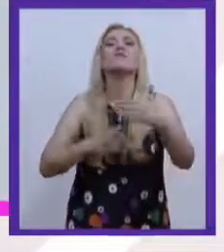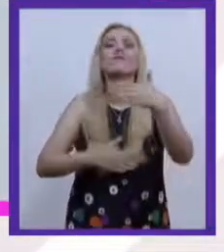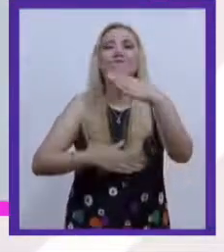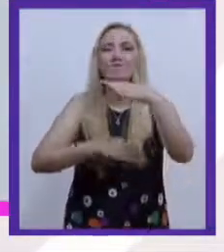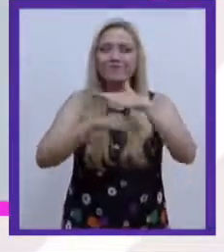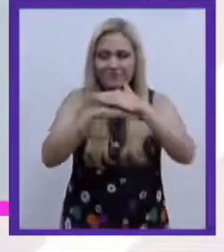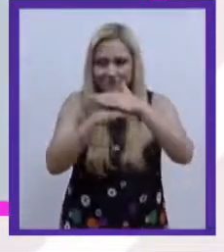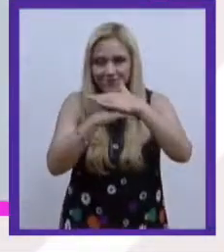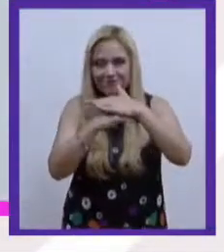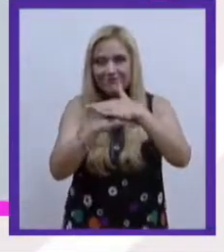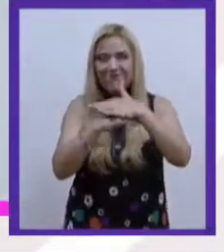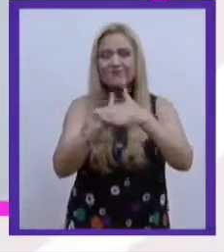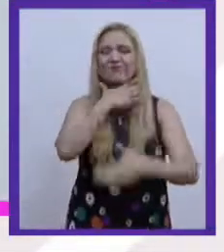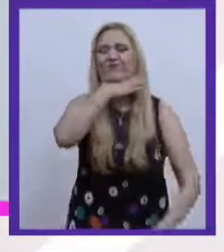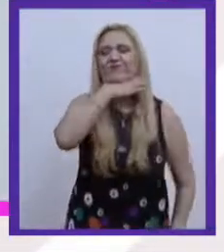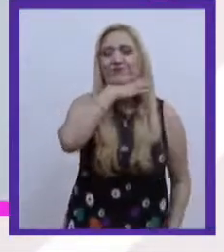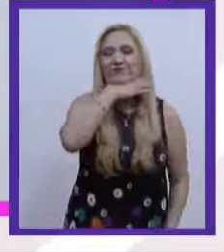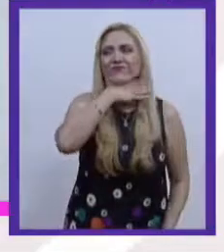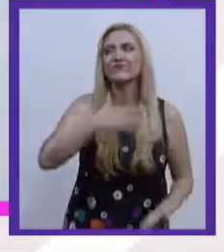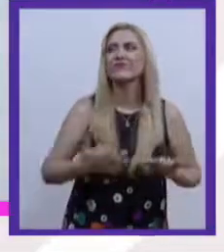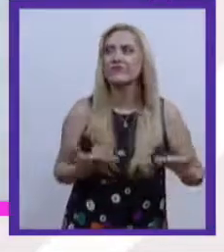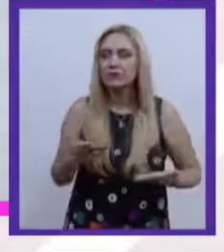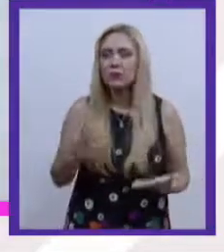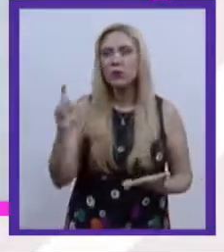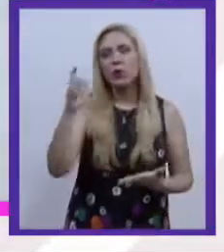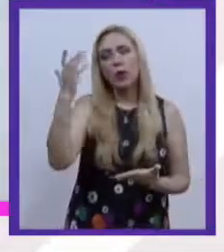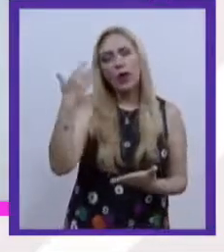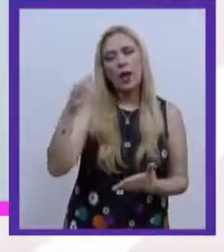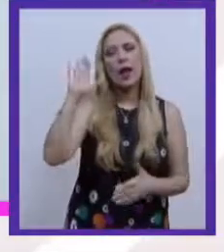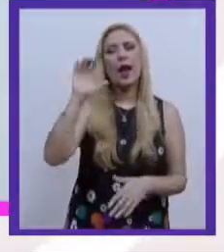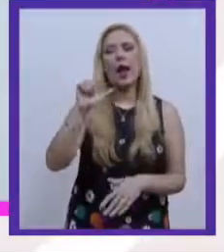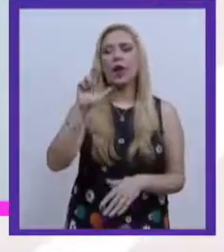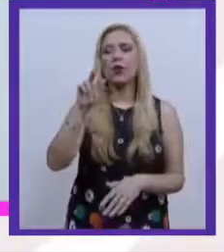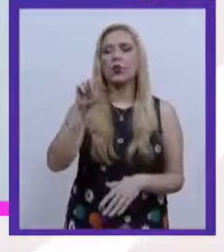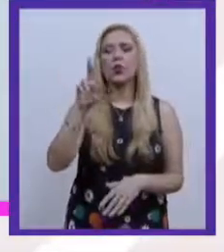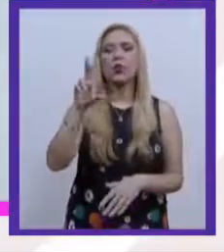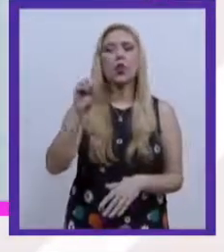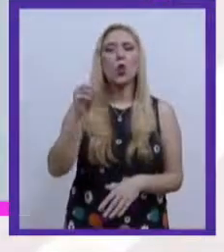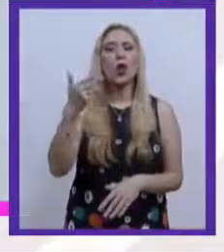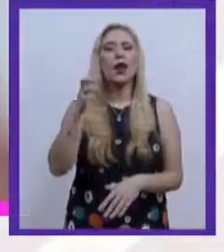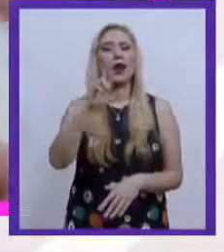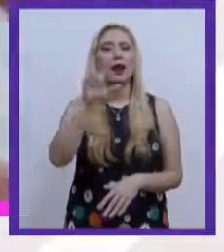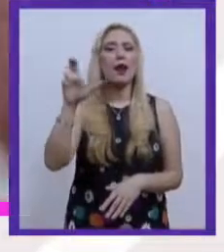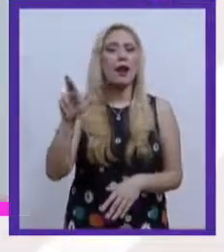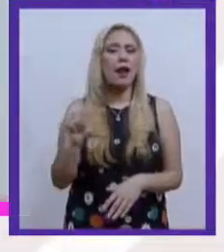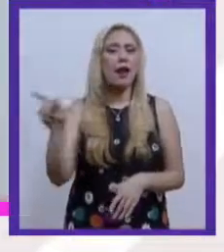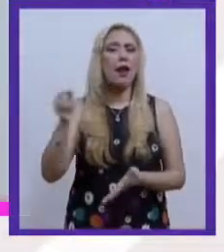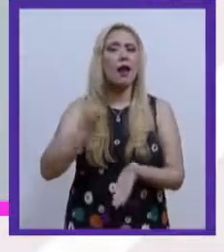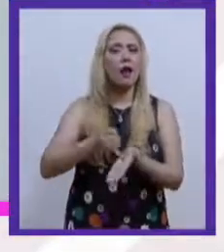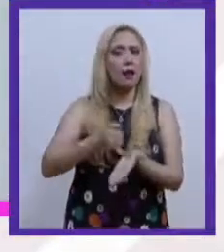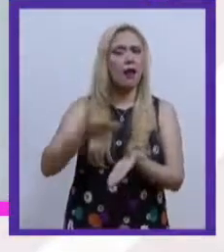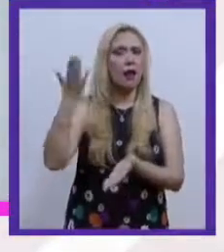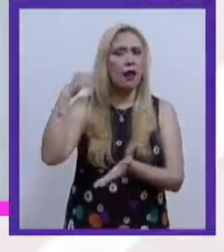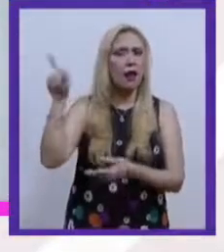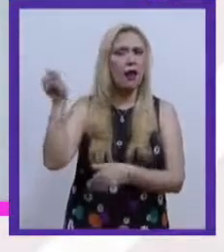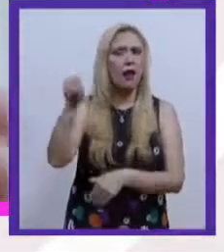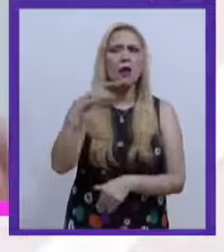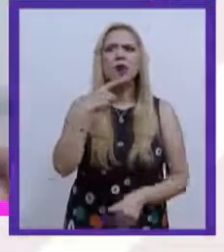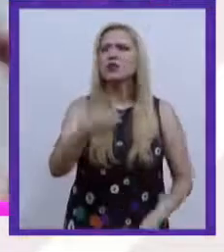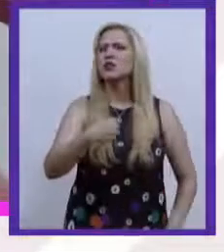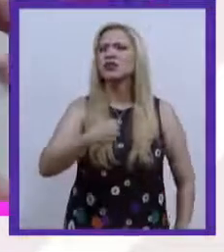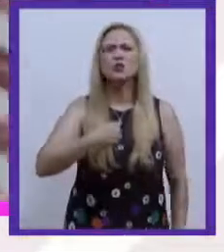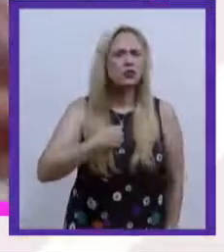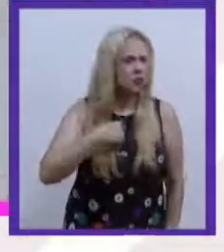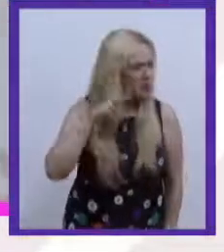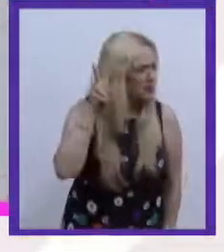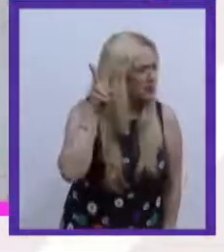digamos, cuando estaba Arturo Herrera de secretario de Hacienda, Arturo Herrera decía, no tengo ninguna duda de que